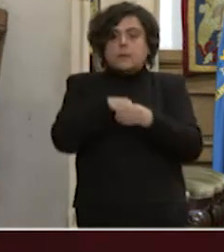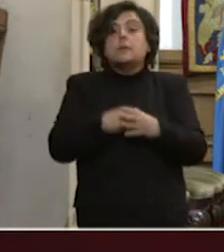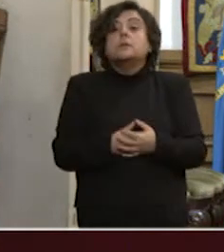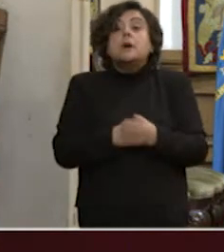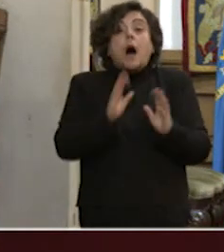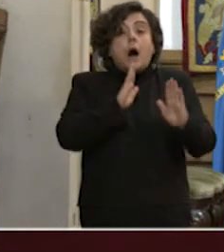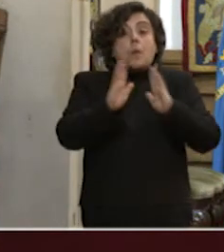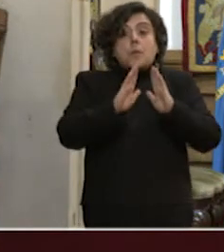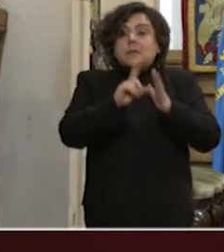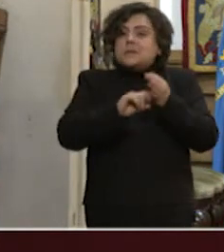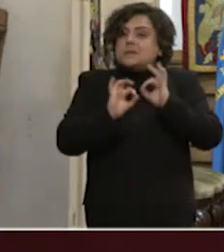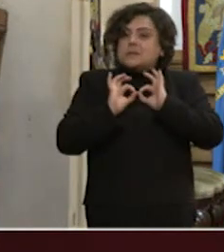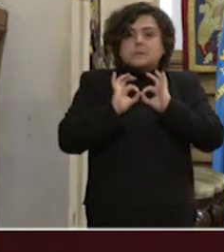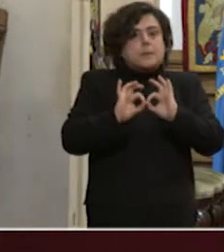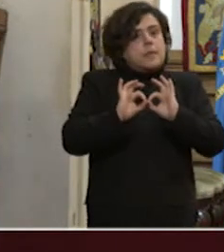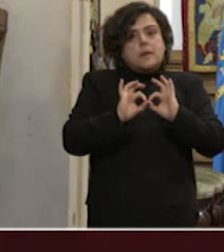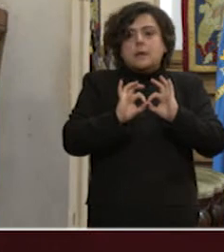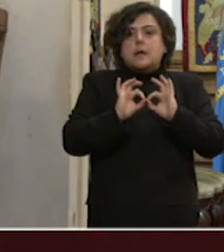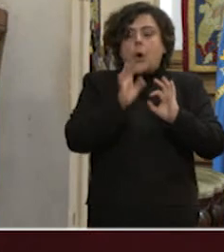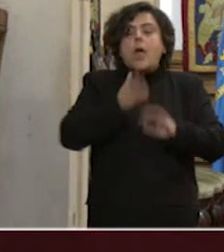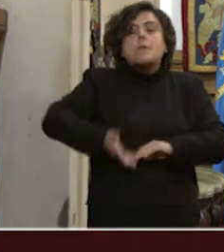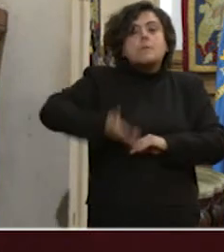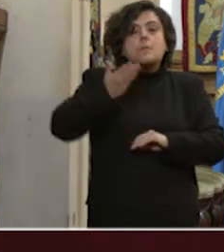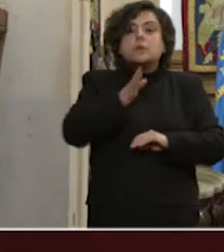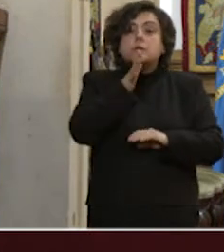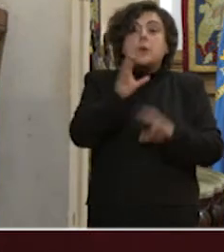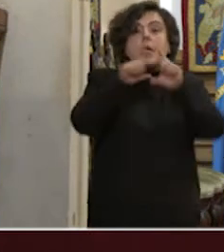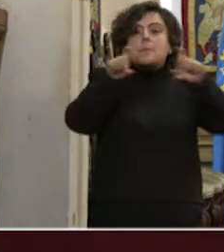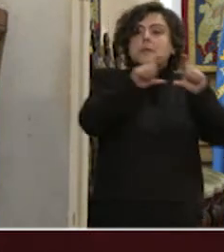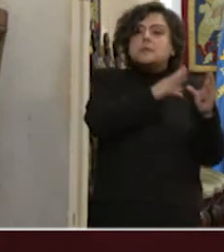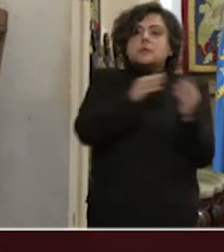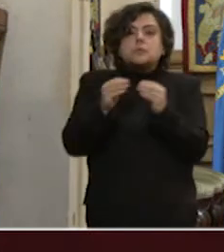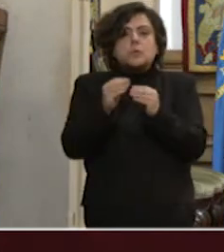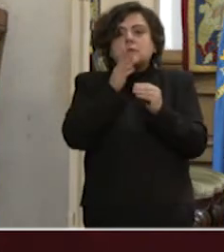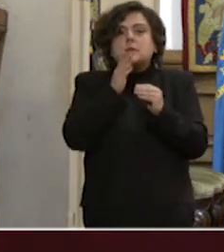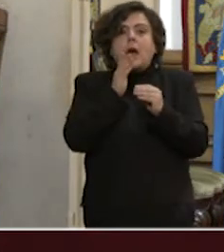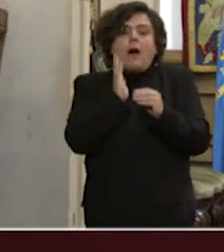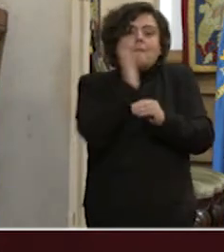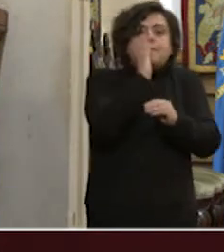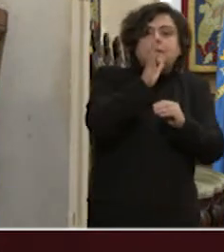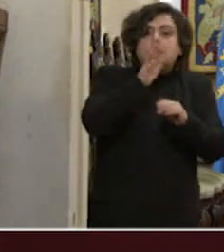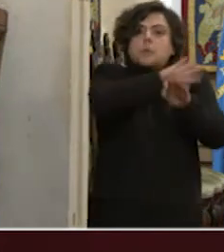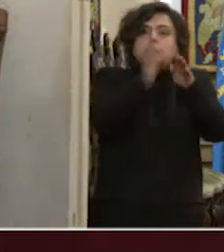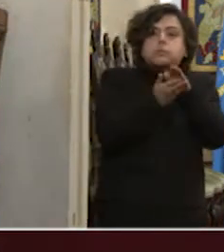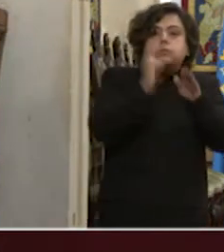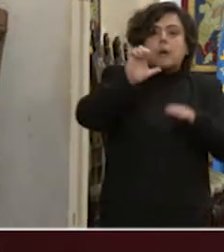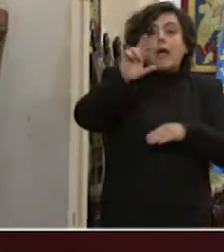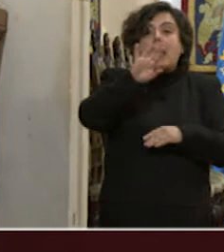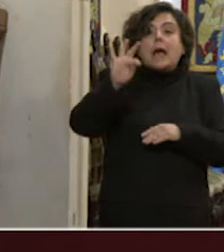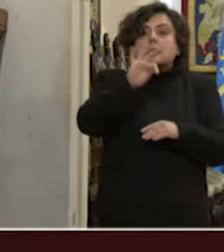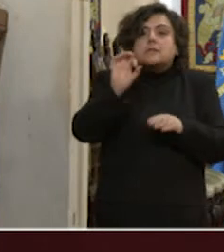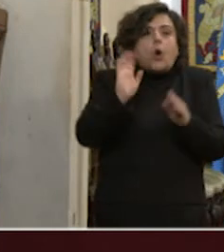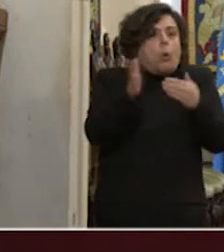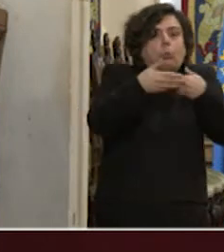momento especialmente importante en el que muchas empresas están afectadas por ERTEs o cierres.